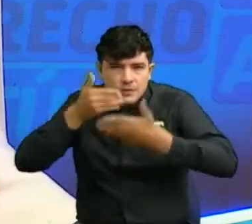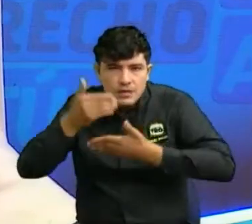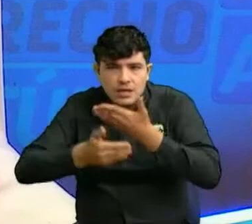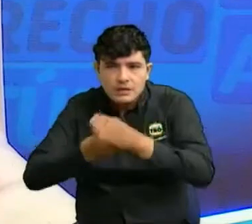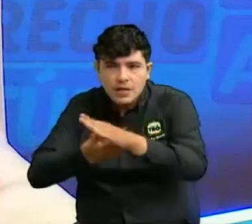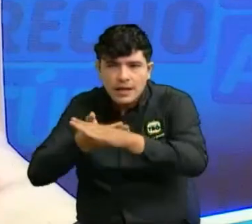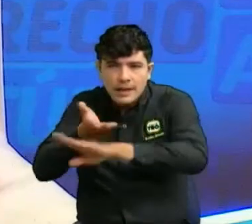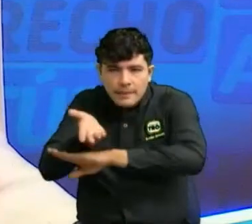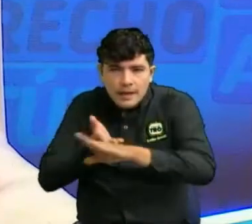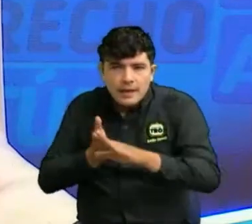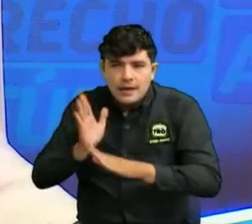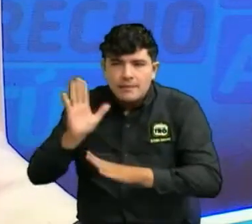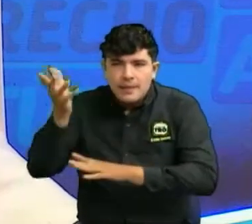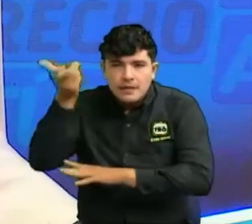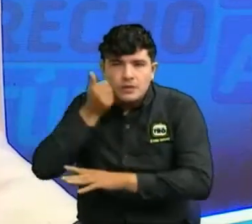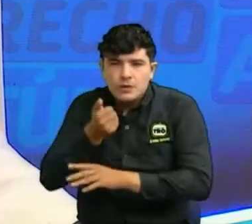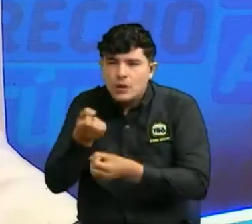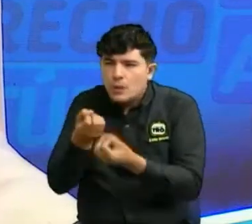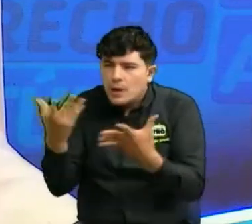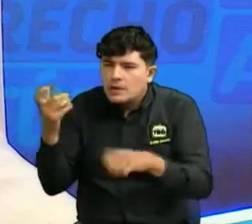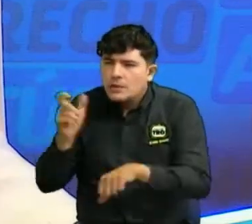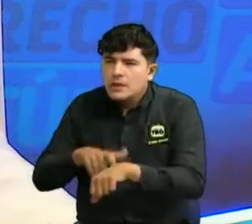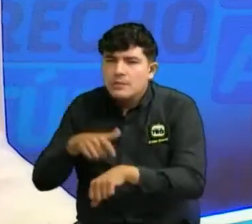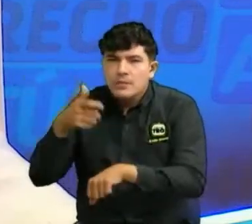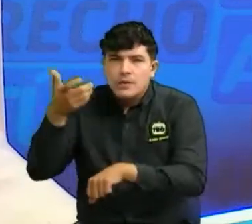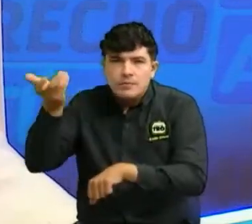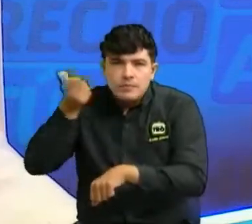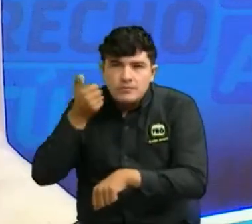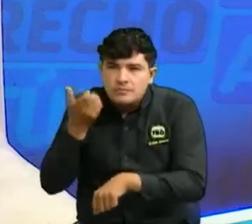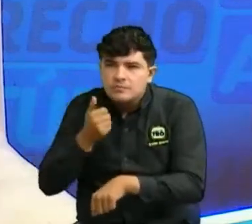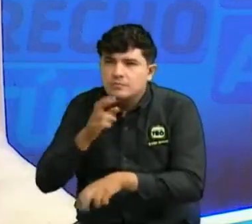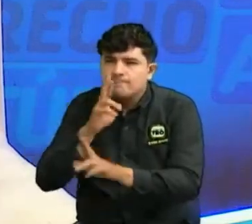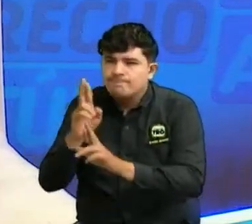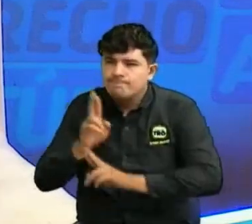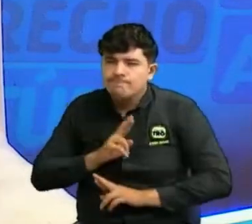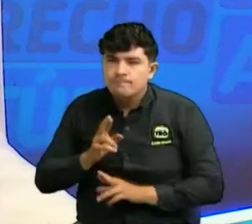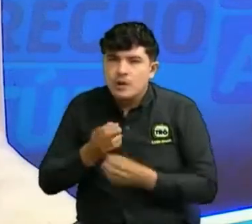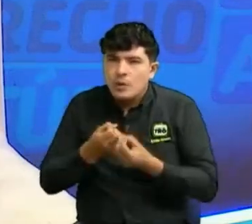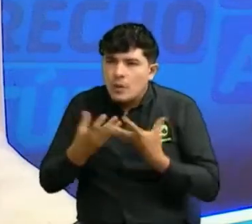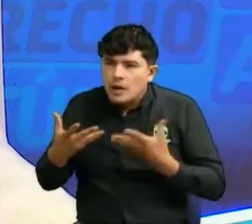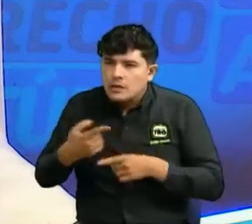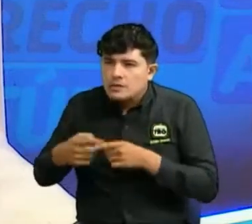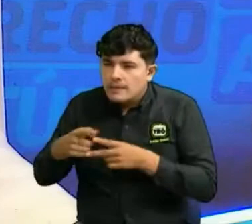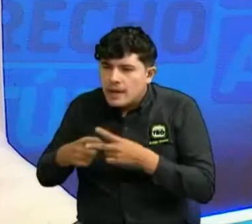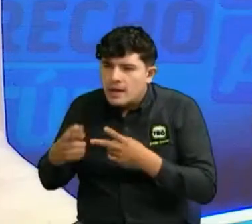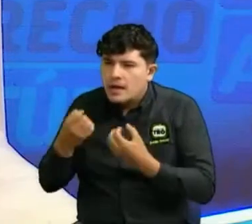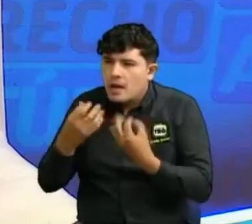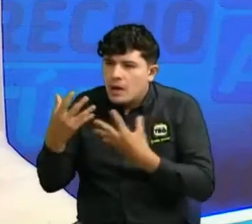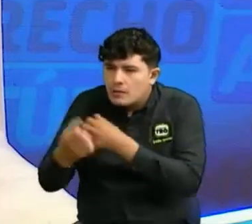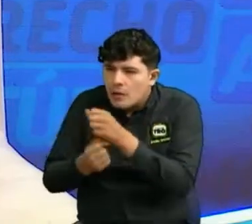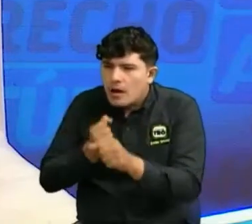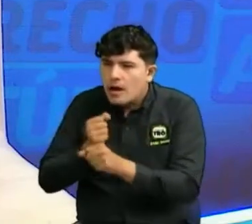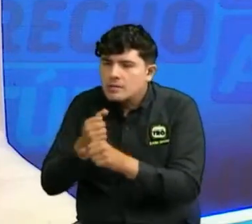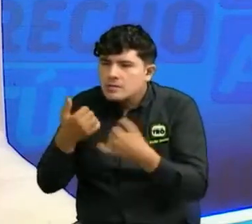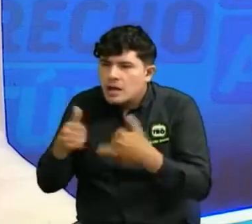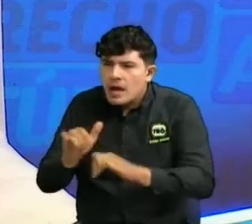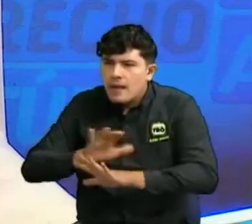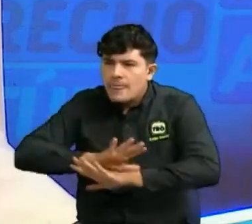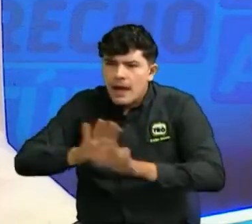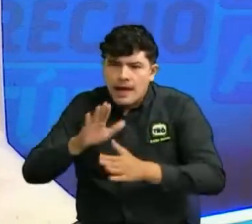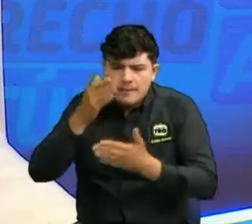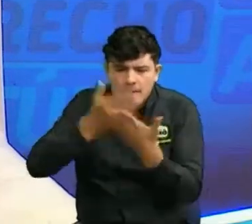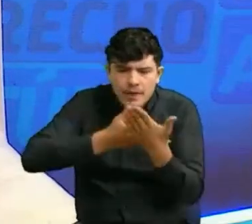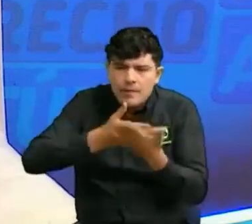pensión, ¿cuánto puede demorar ese proceso en que me respondan sí, ya tiene su pensión, ya cuenta con las semanas, ya cuenta con la edad, ya tiene todo y ya pasó los papeles y